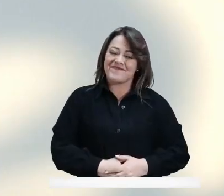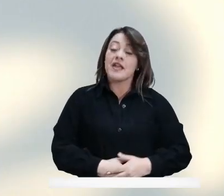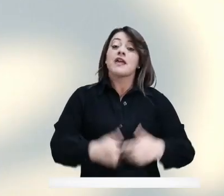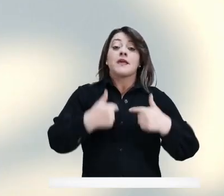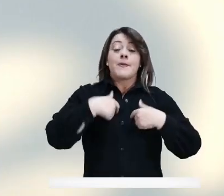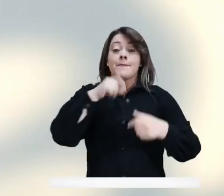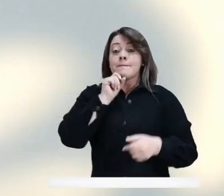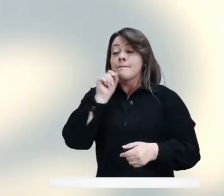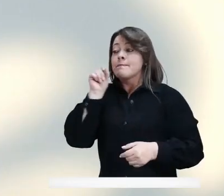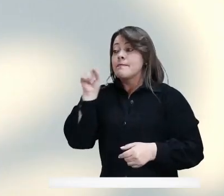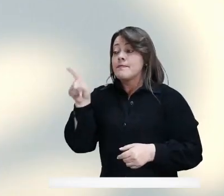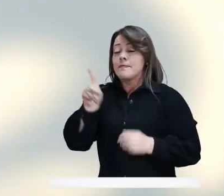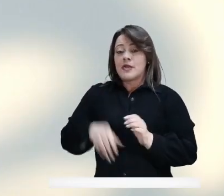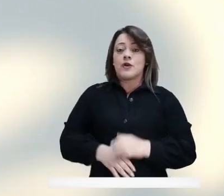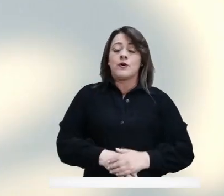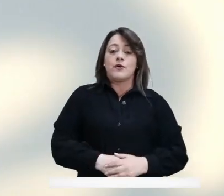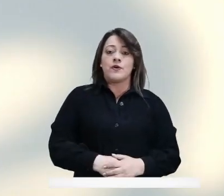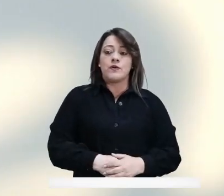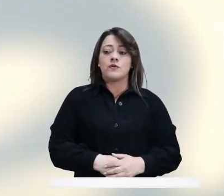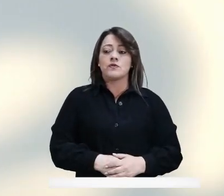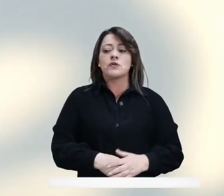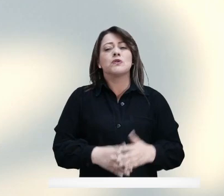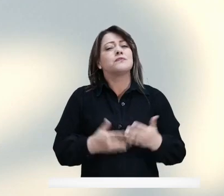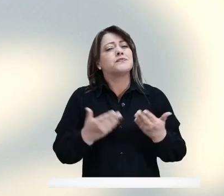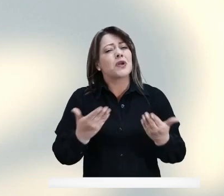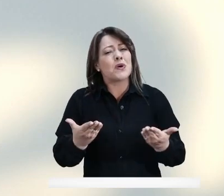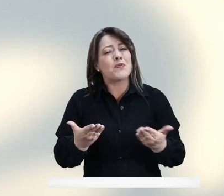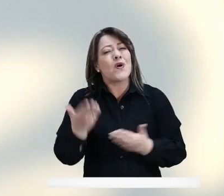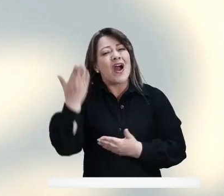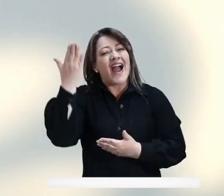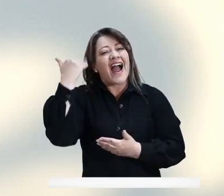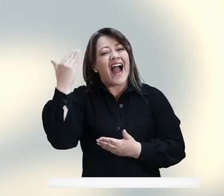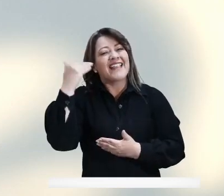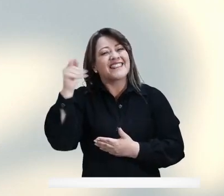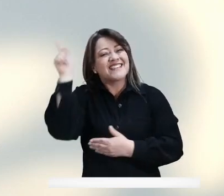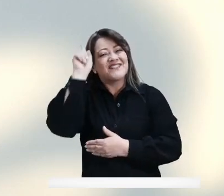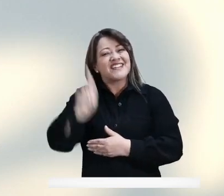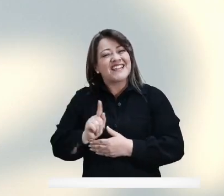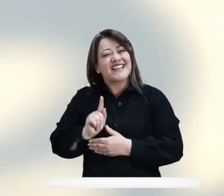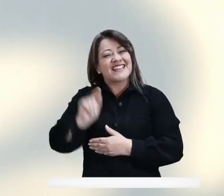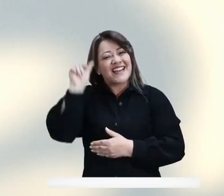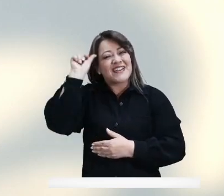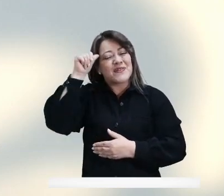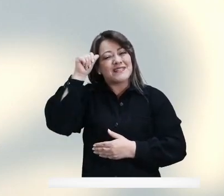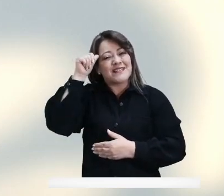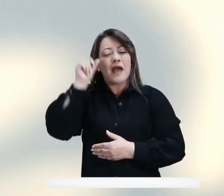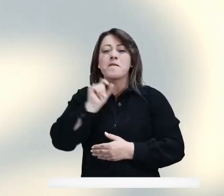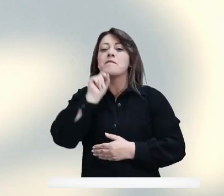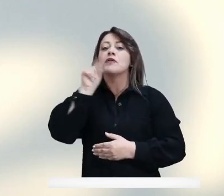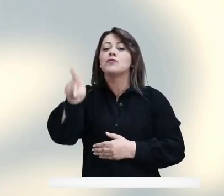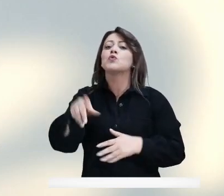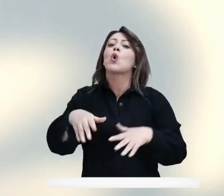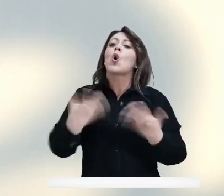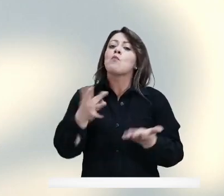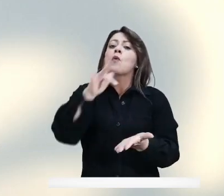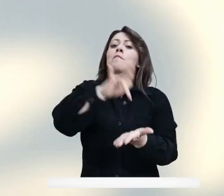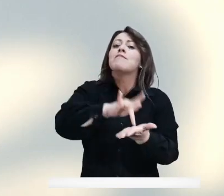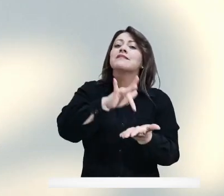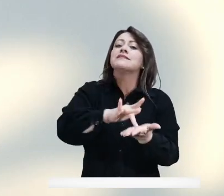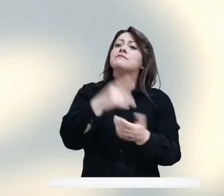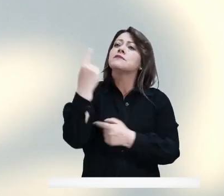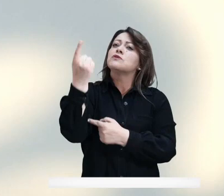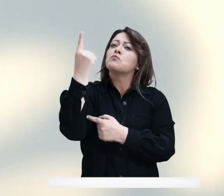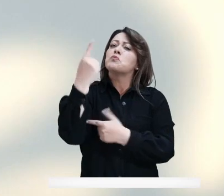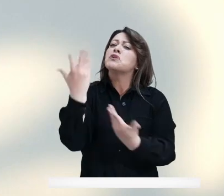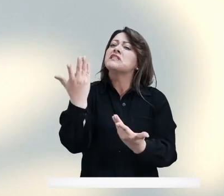simplemente preguntarles esa cuestión que dejábamos antes de ir con Fernanda, y es ¿cómo vamos en temas de